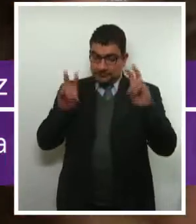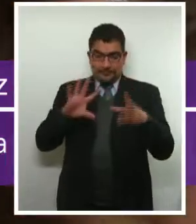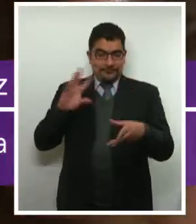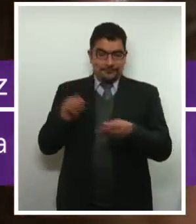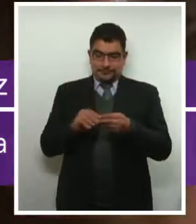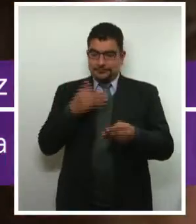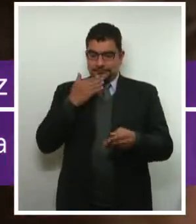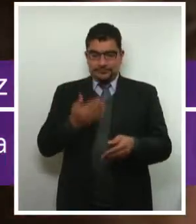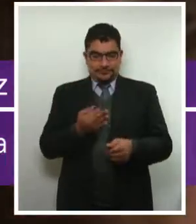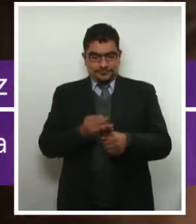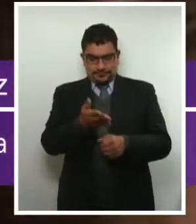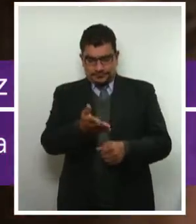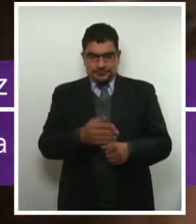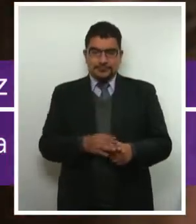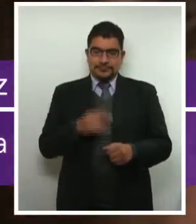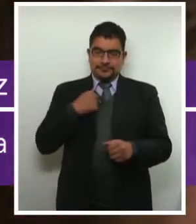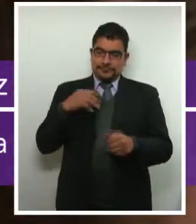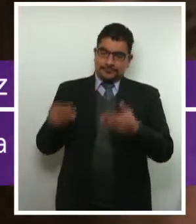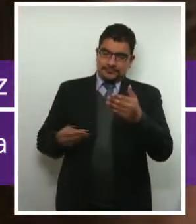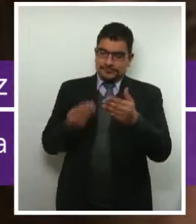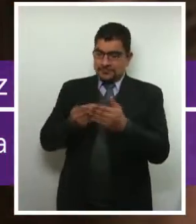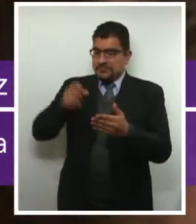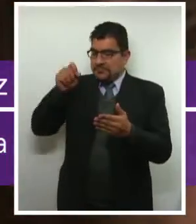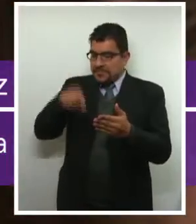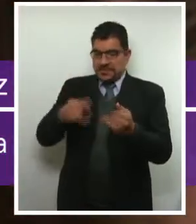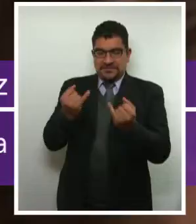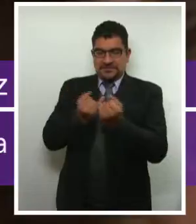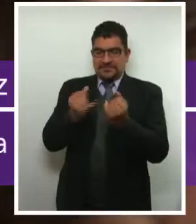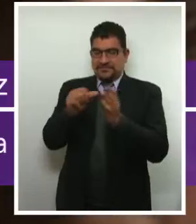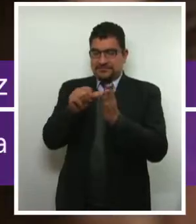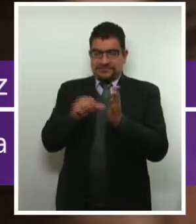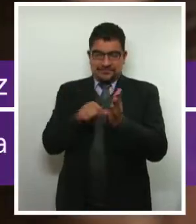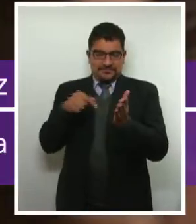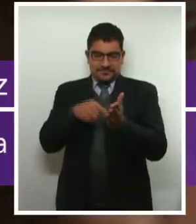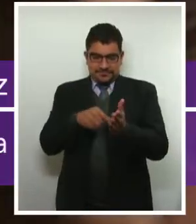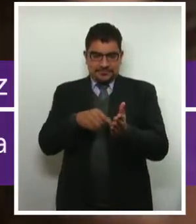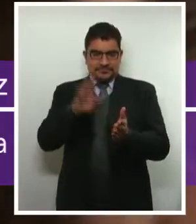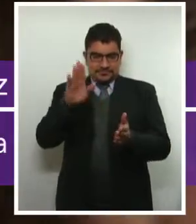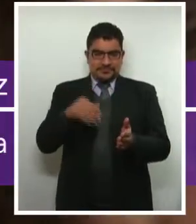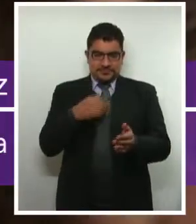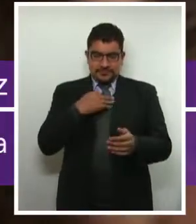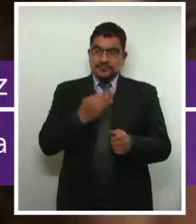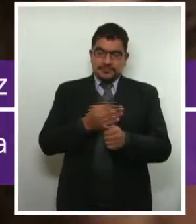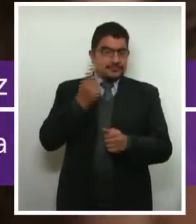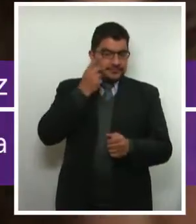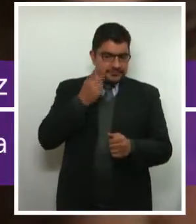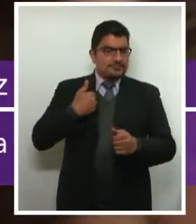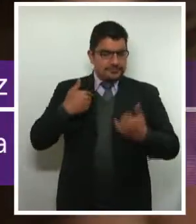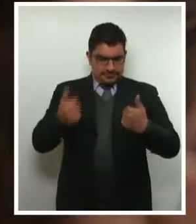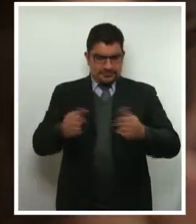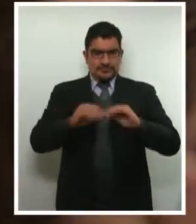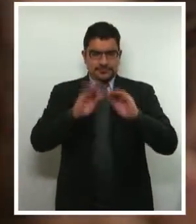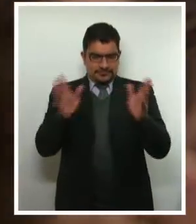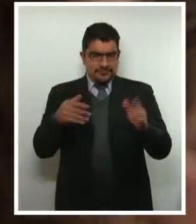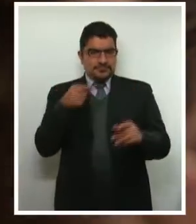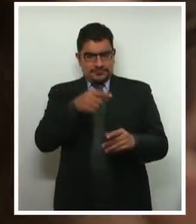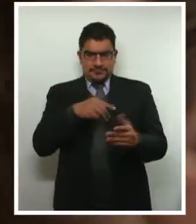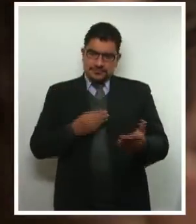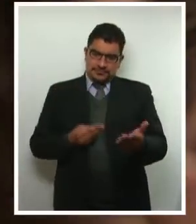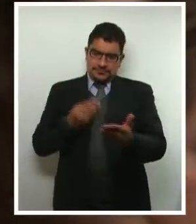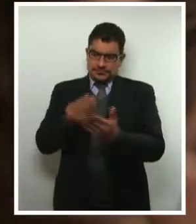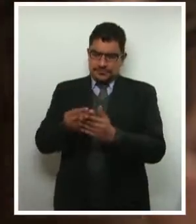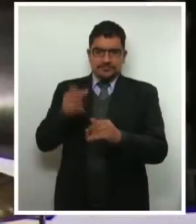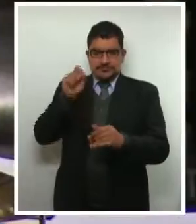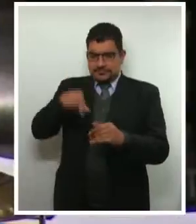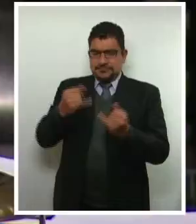yo tengo una reserva en ese mismo artículo. Sí, sí, diputado, queda claro que usted está